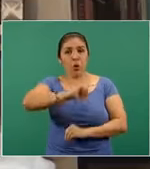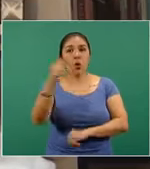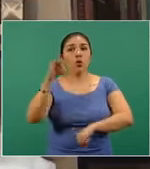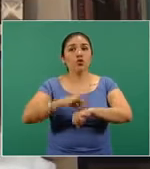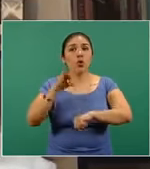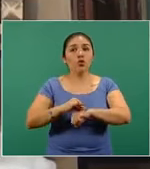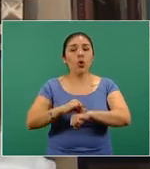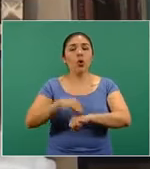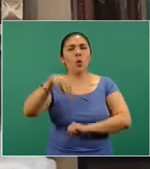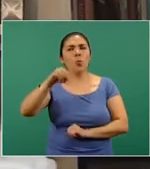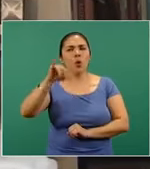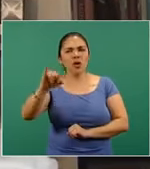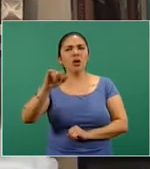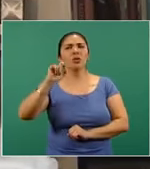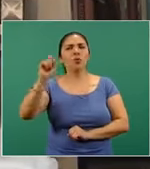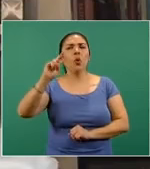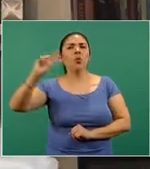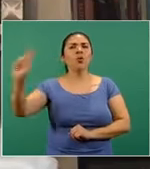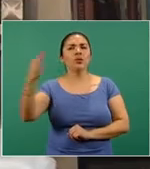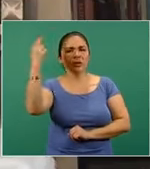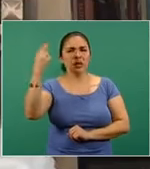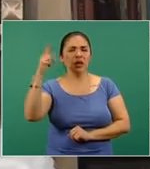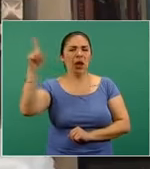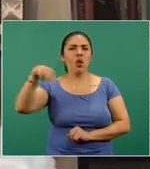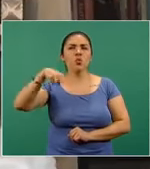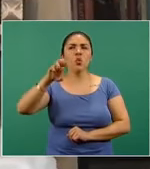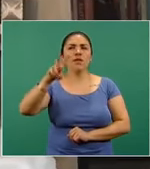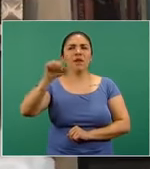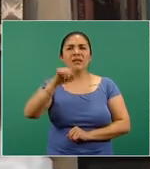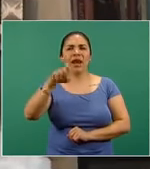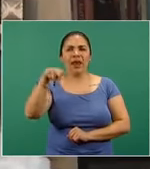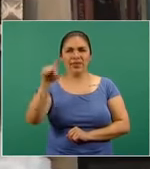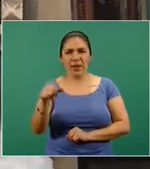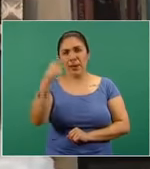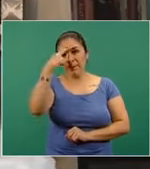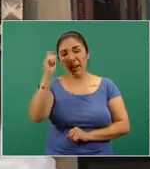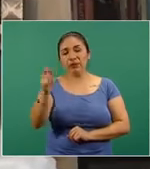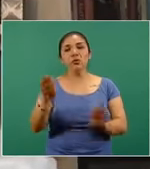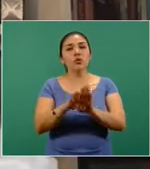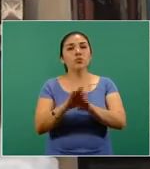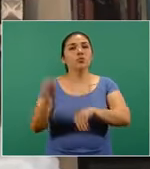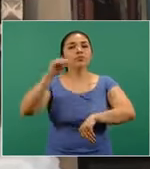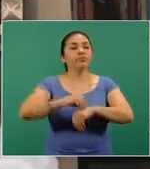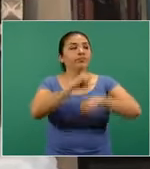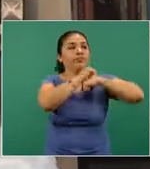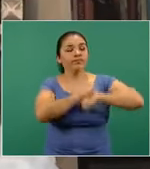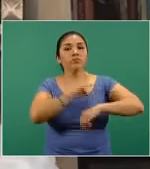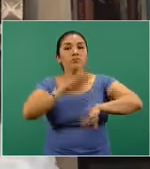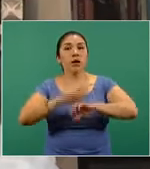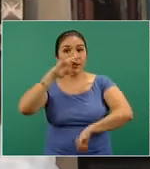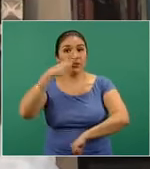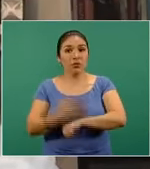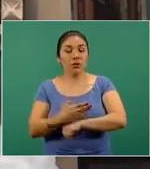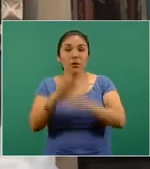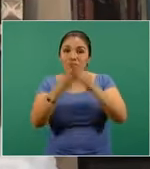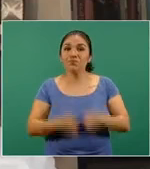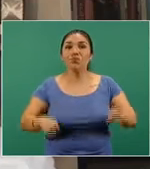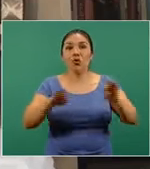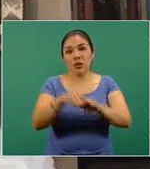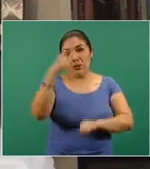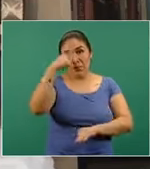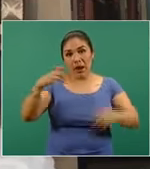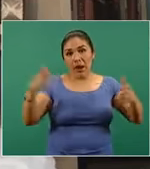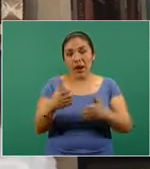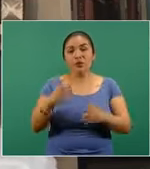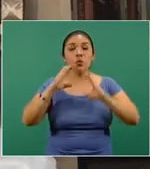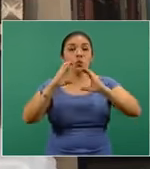Boyd Swinburne de la Universidad de Auckland de Nueva Zelanda, y quien es uno de los miembros de una de las comisiones más importantes para prevención